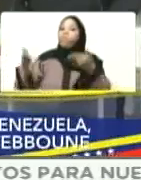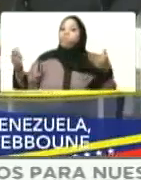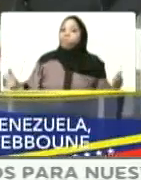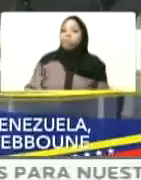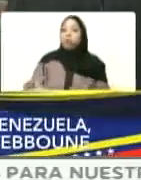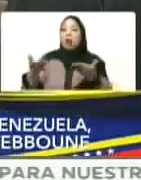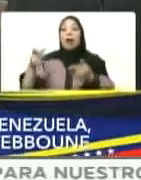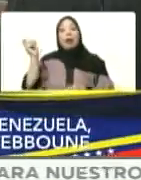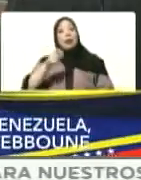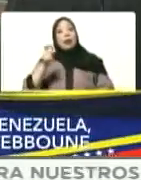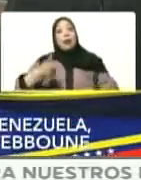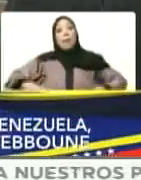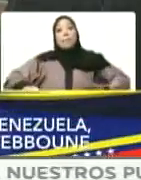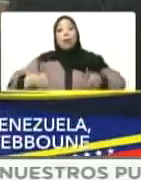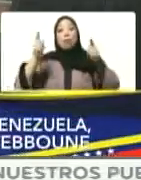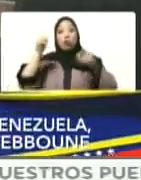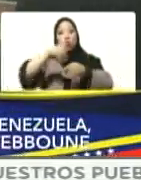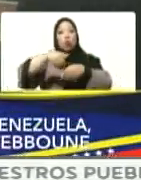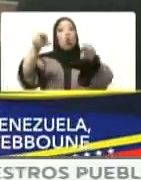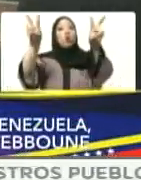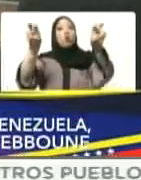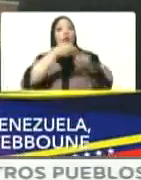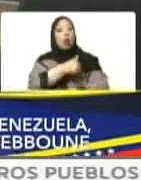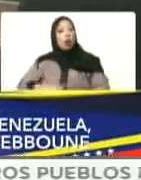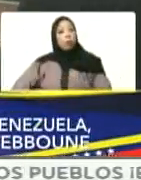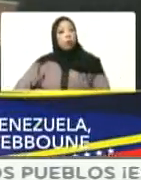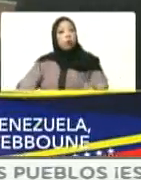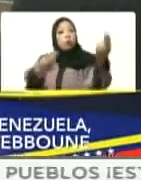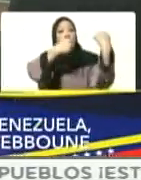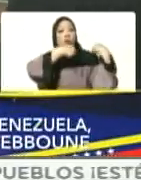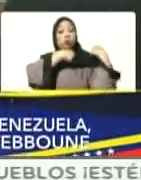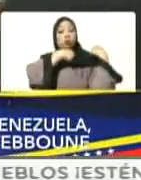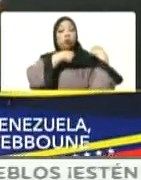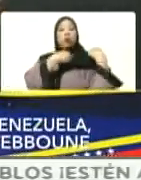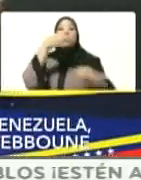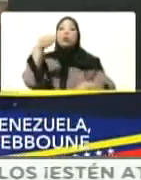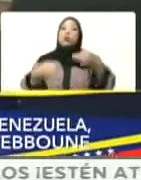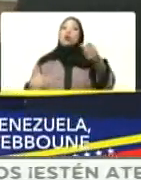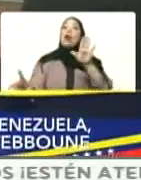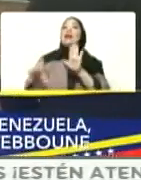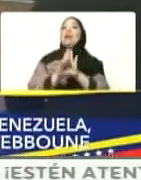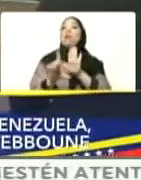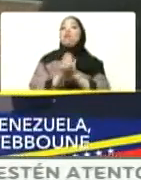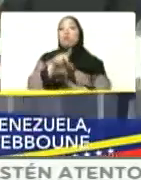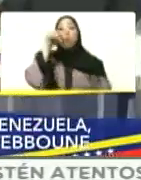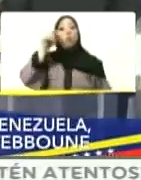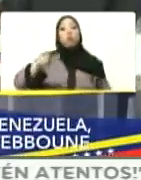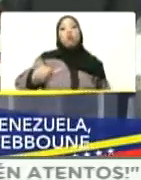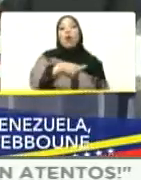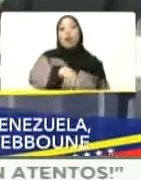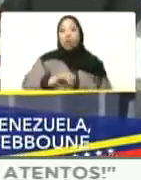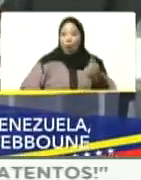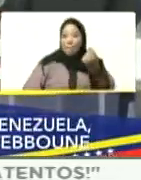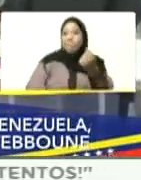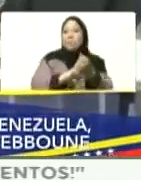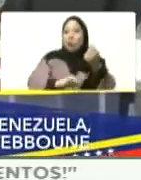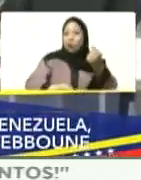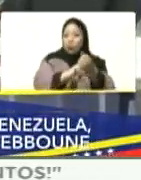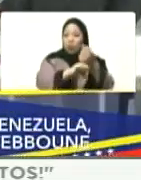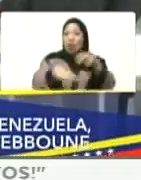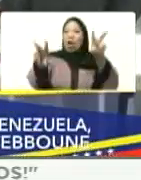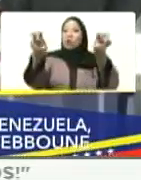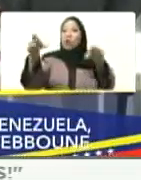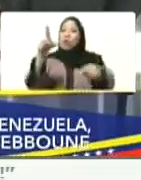elecciones que permitirán la elección de nuevos responsables que gocen de legitimidad popular y construir un Estado